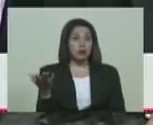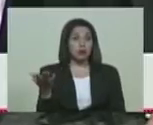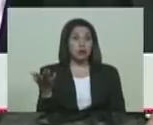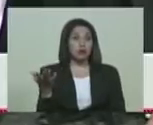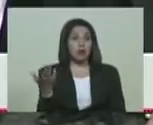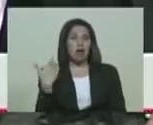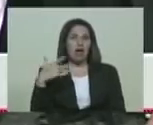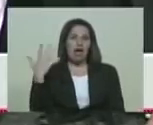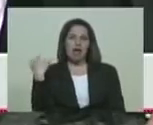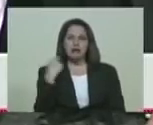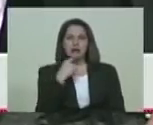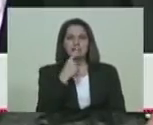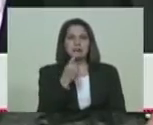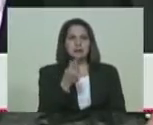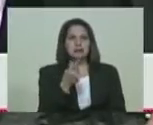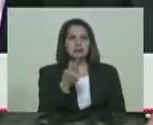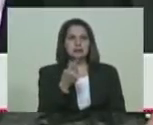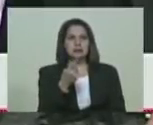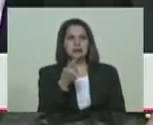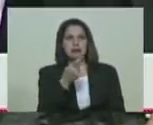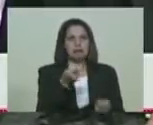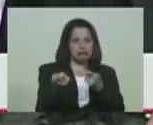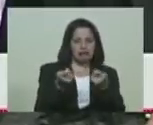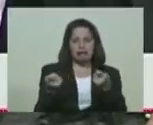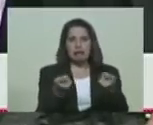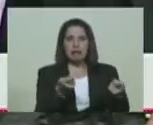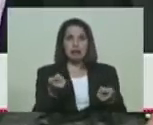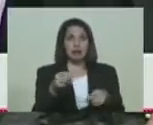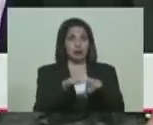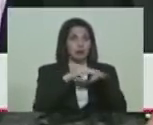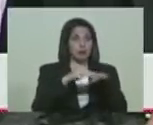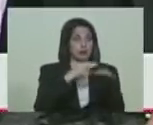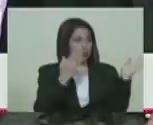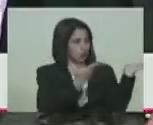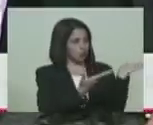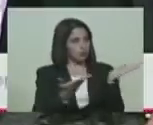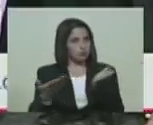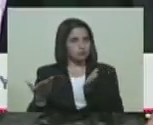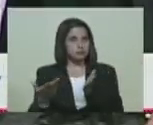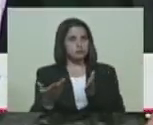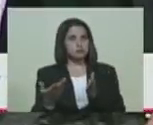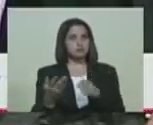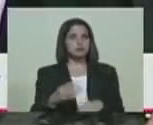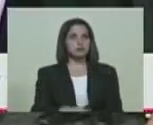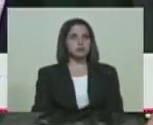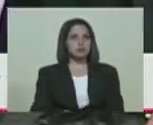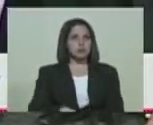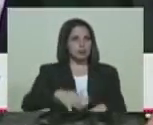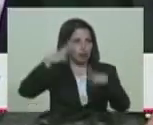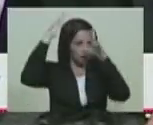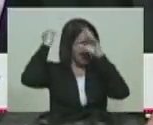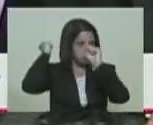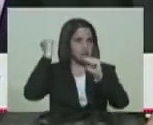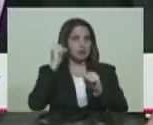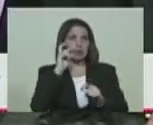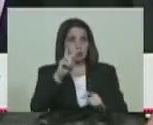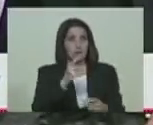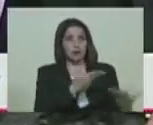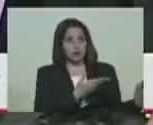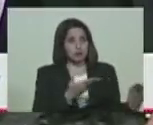antes se decía, resquemoso, por favor, los ministros, para acá. Está llegando el canciller de la República Bolivariana de